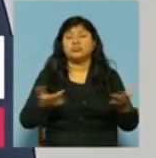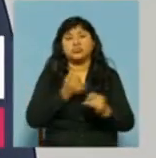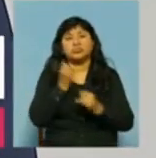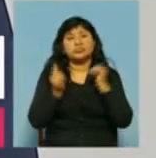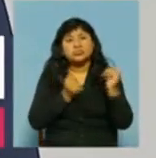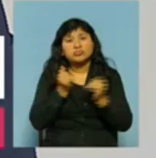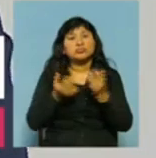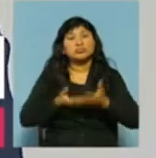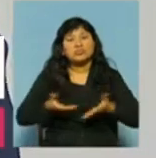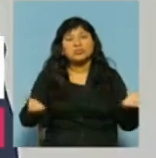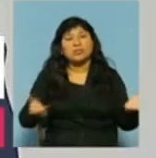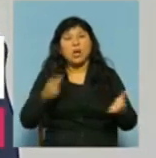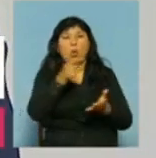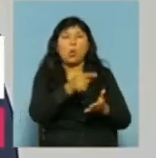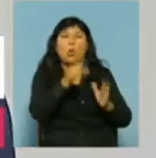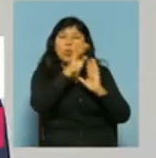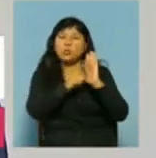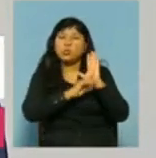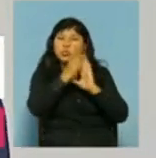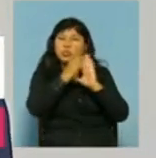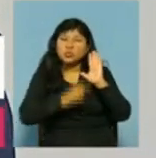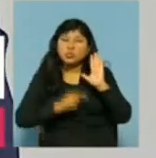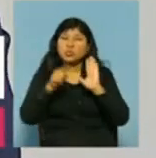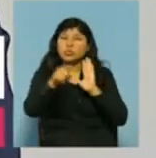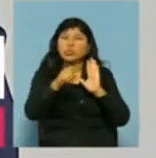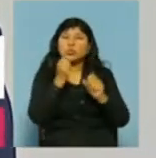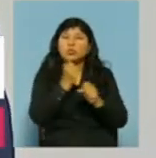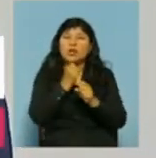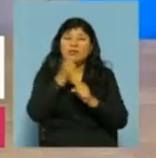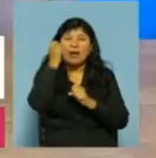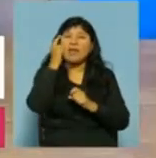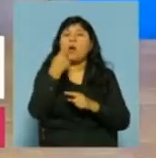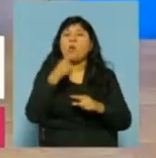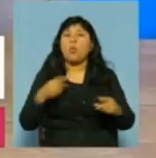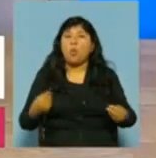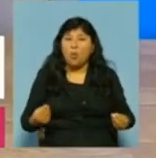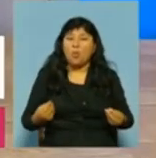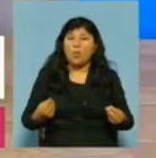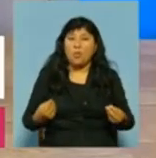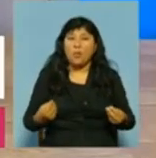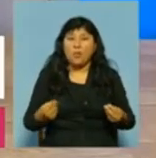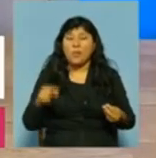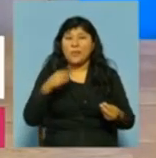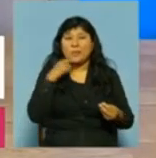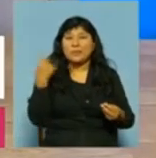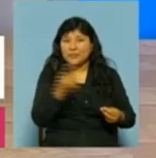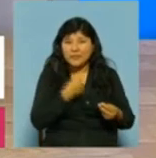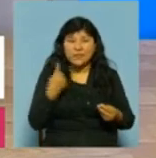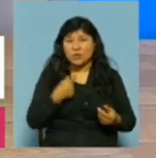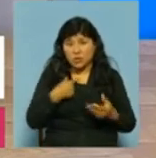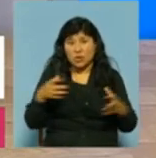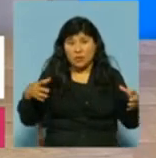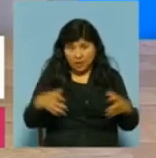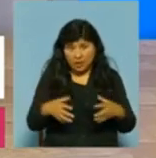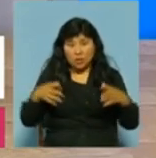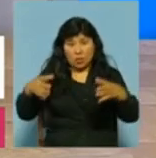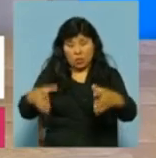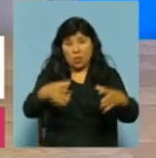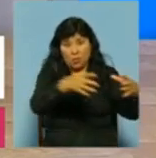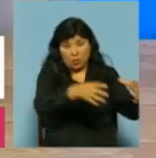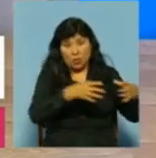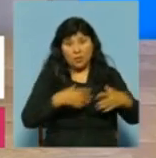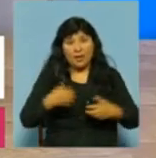los ejes centrales en los que están trabajando tienen nosotros trabajando muy bien en la campaña recorriendo a nuestros grupos de trabajo que han tenido